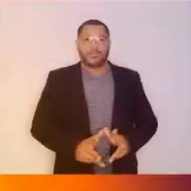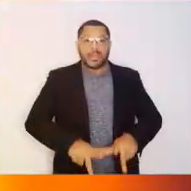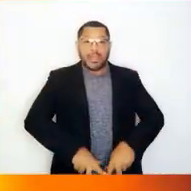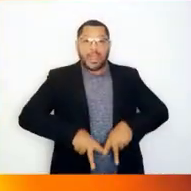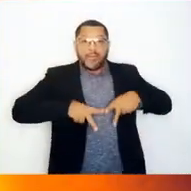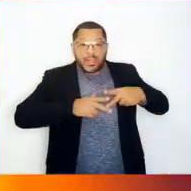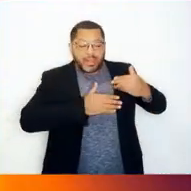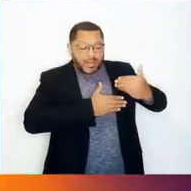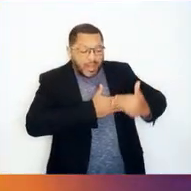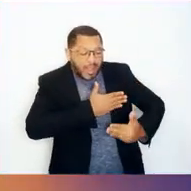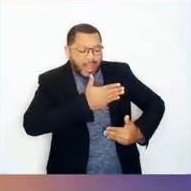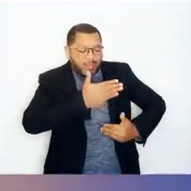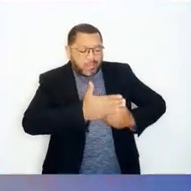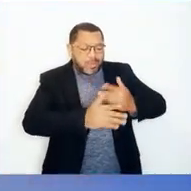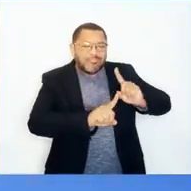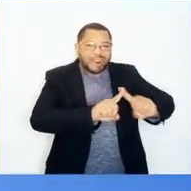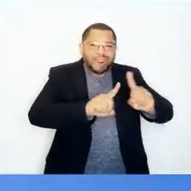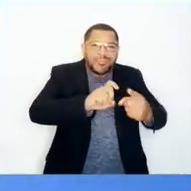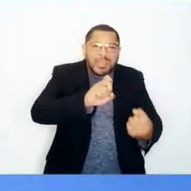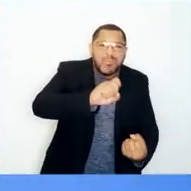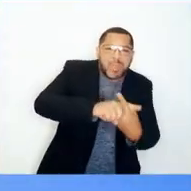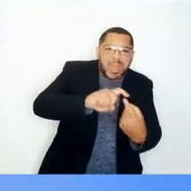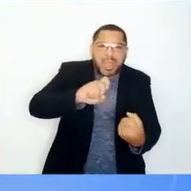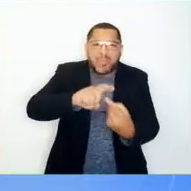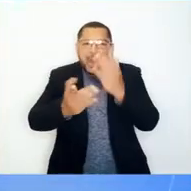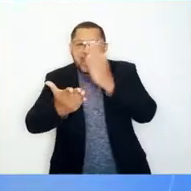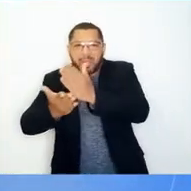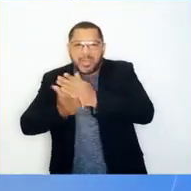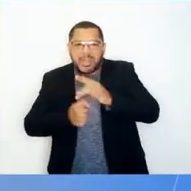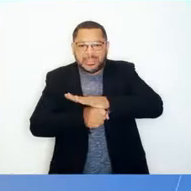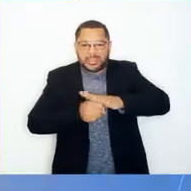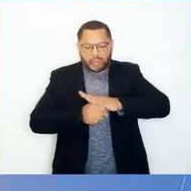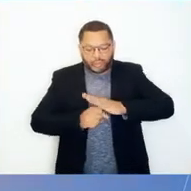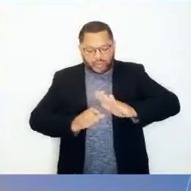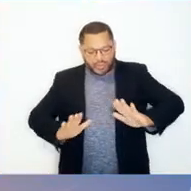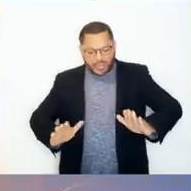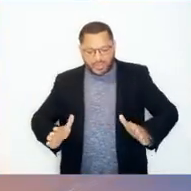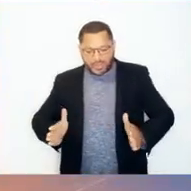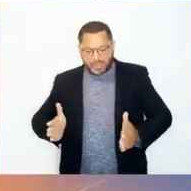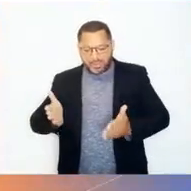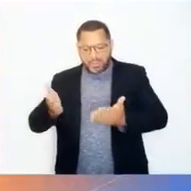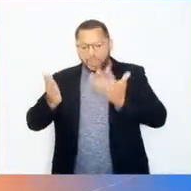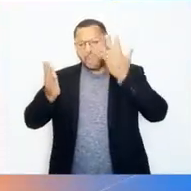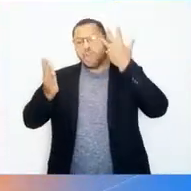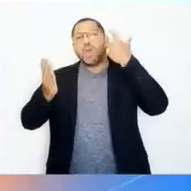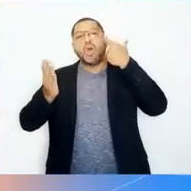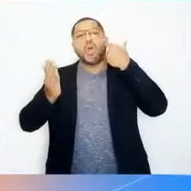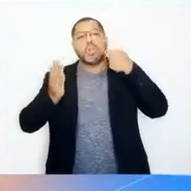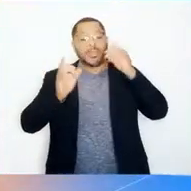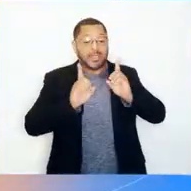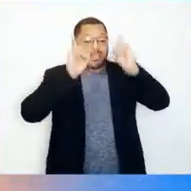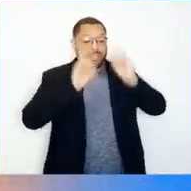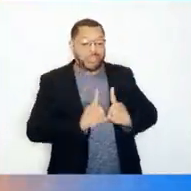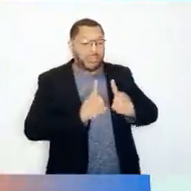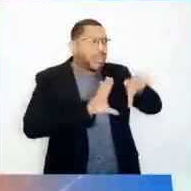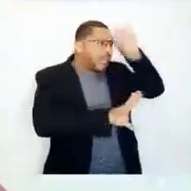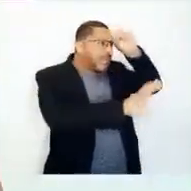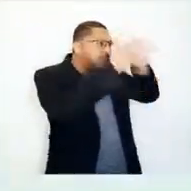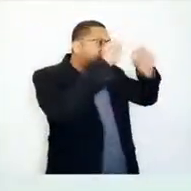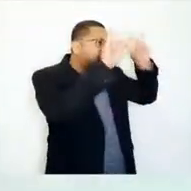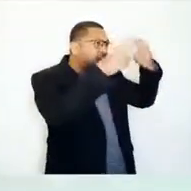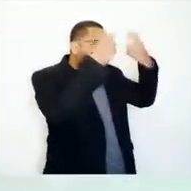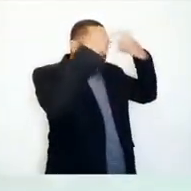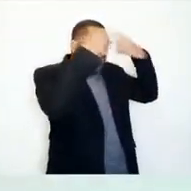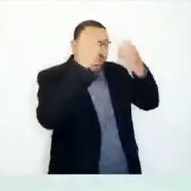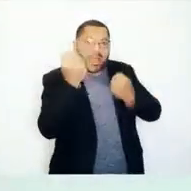El tiempo y la vida nos presentan diferentes situaciones. Cada día decidimos avanzar, tomar nuestras decisiones y aportar desde